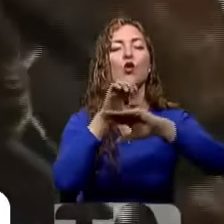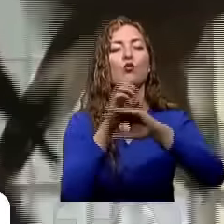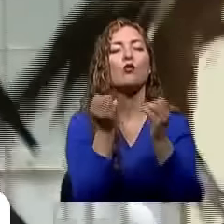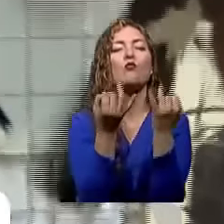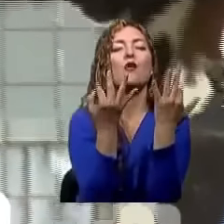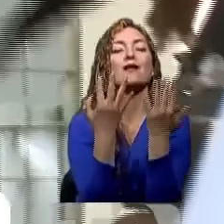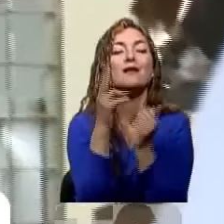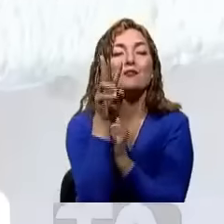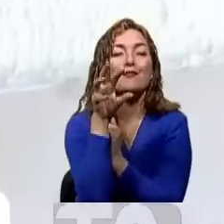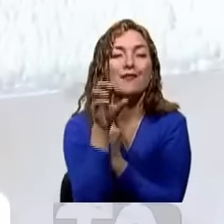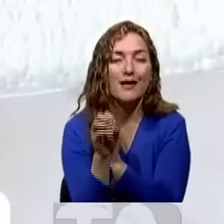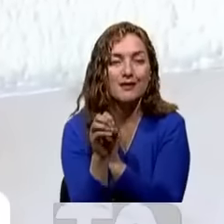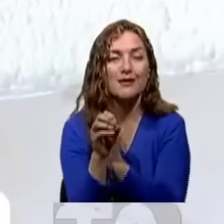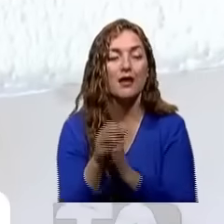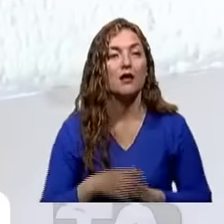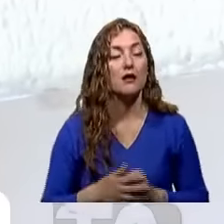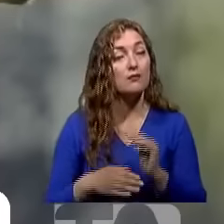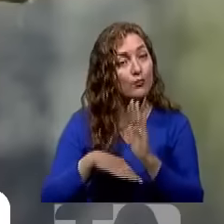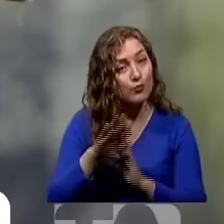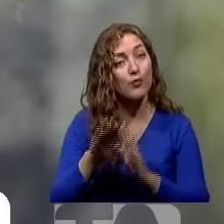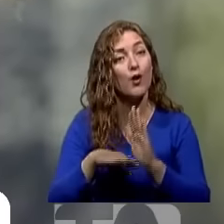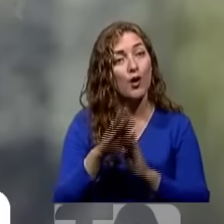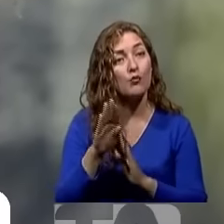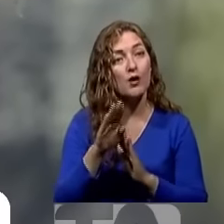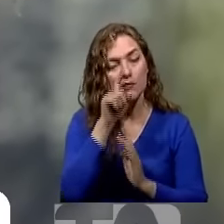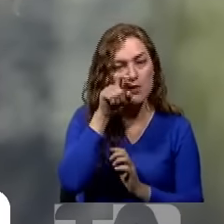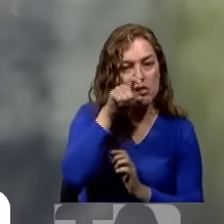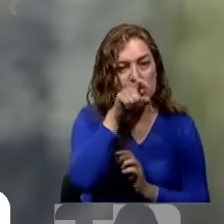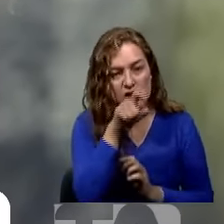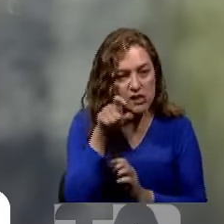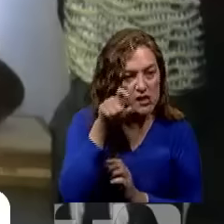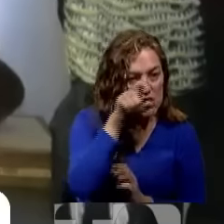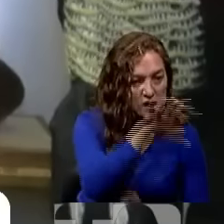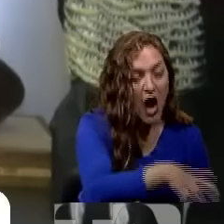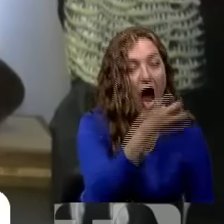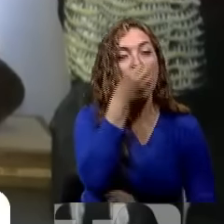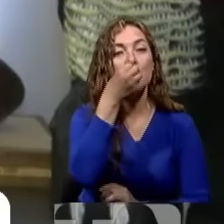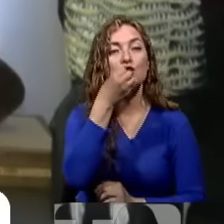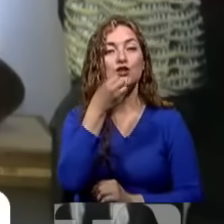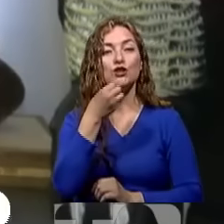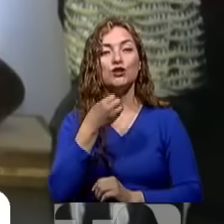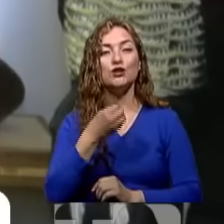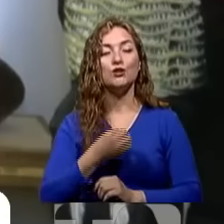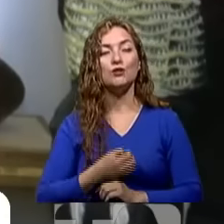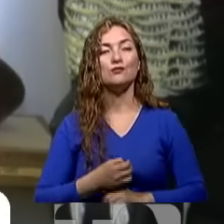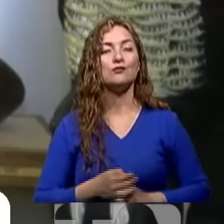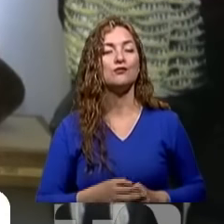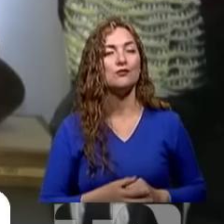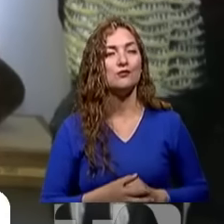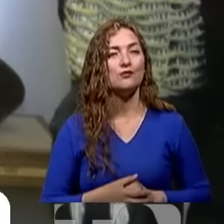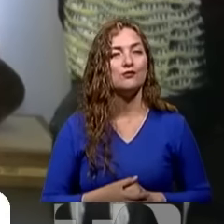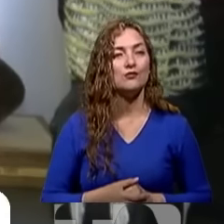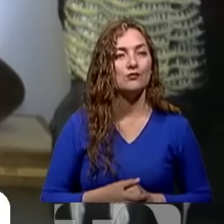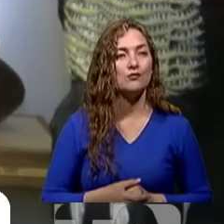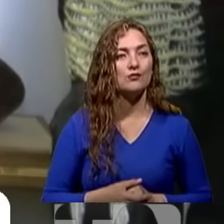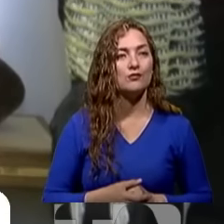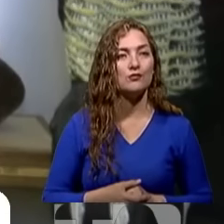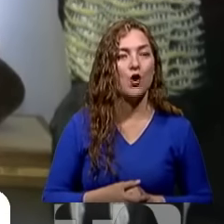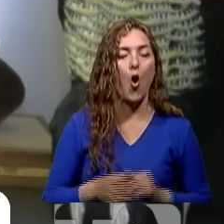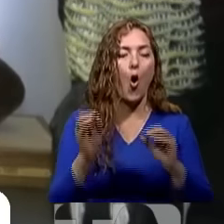especies identificadas. En su mayoría son cazadoras. También pueden aprovechar de